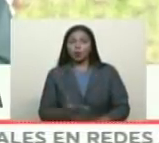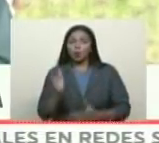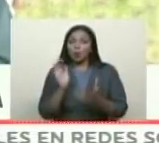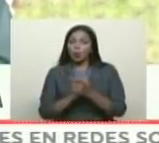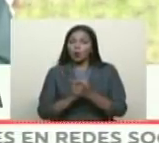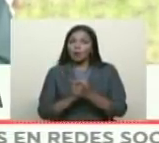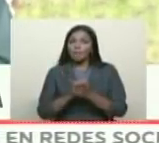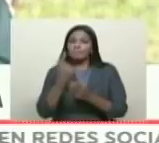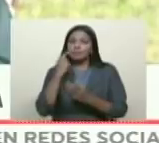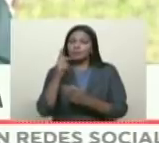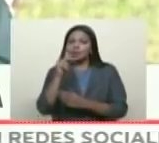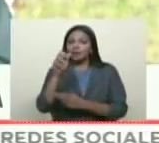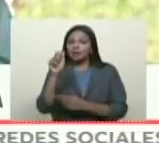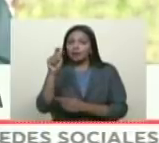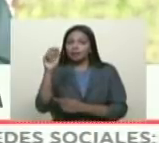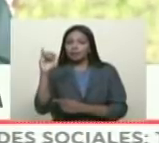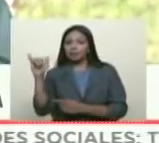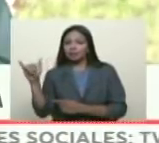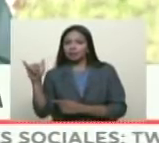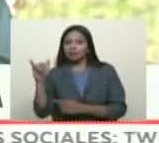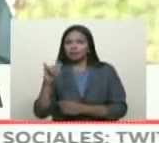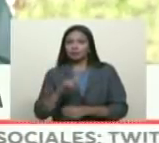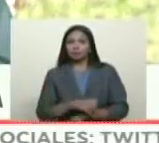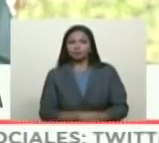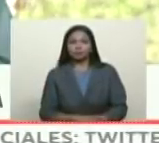compatriota, Katy Jaimes,